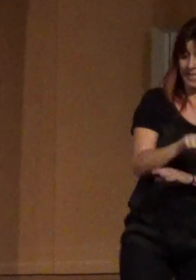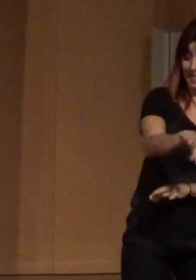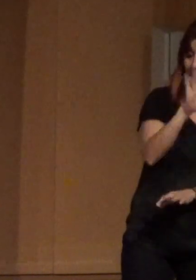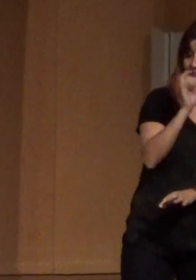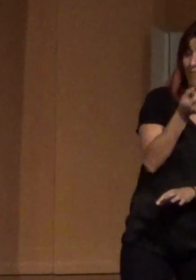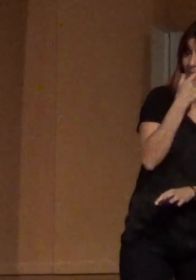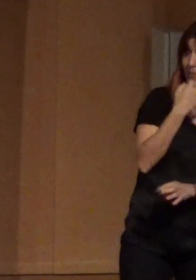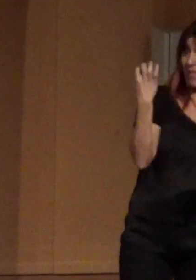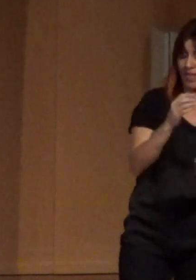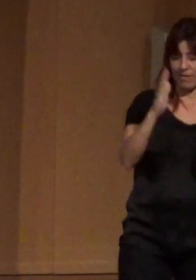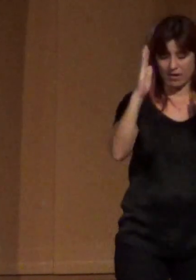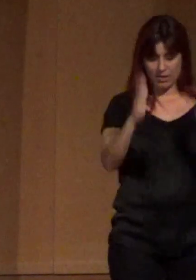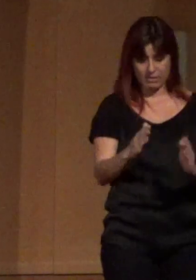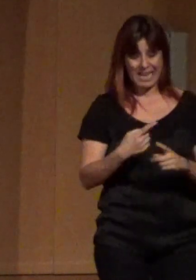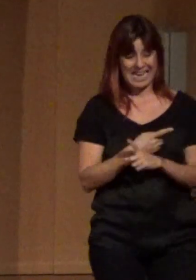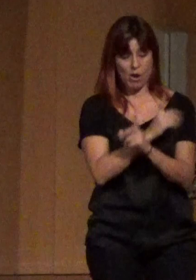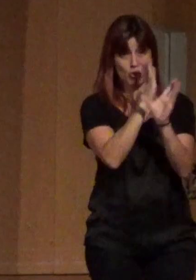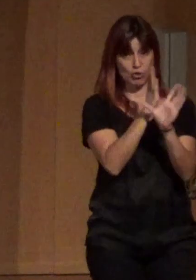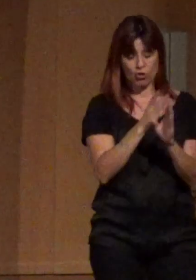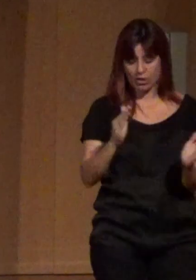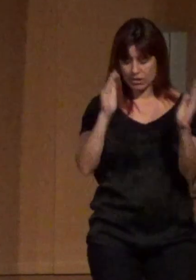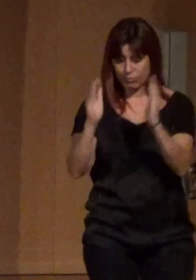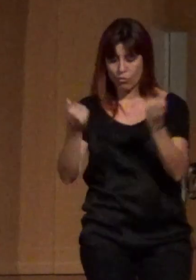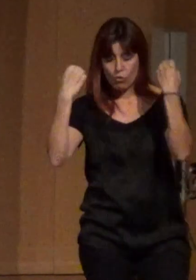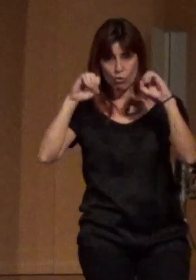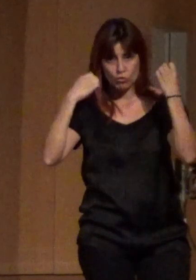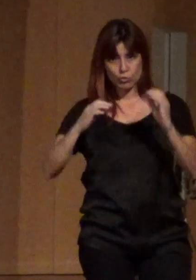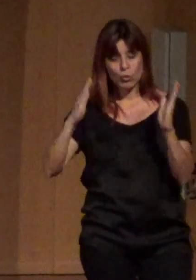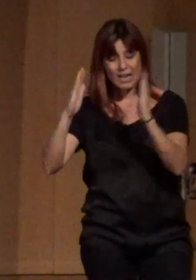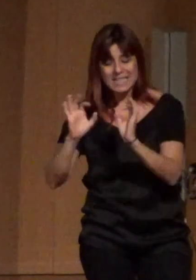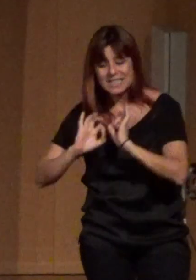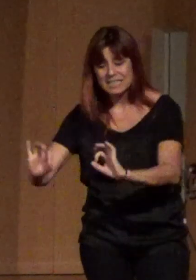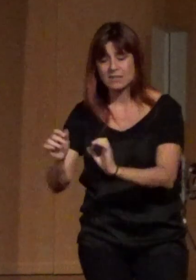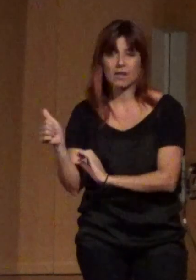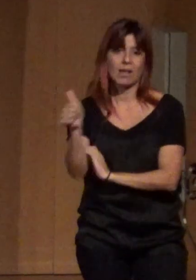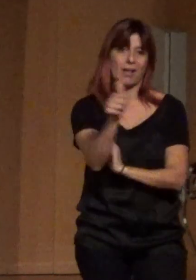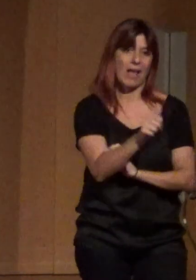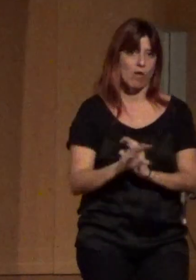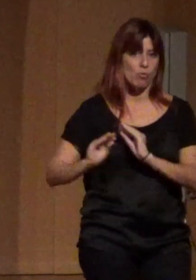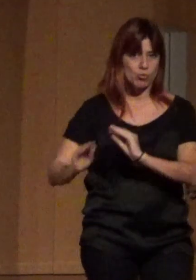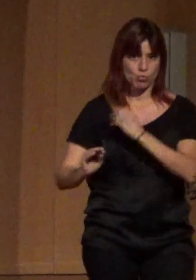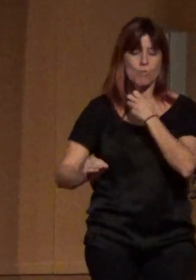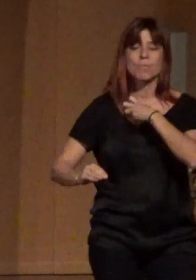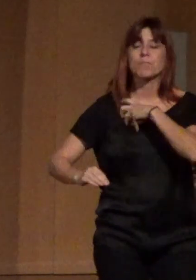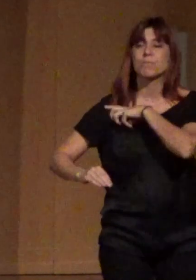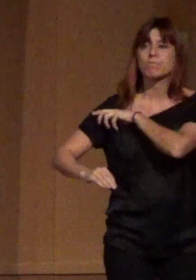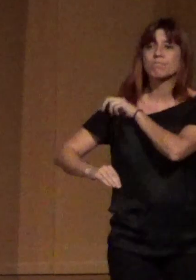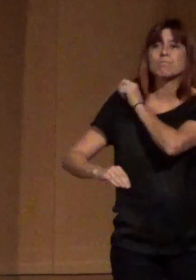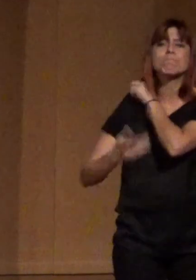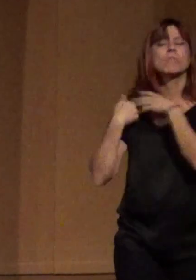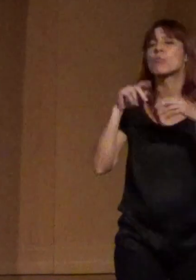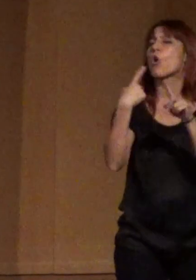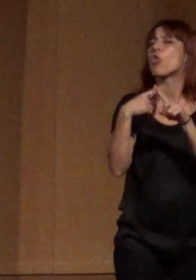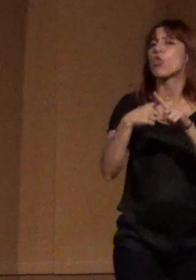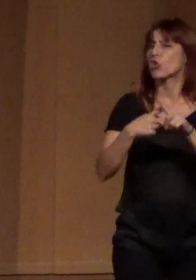en la parte de neuropsicología, en la parte conductual y la parte específica de cada caso concreto, ¿no? Voy a decir dos cosas para que entendáis